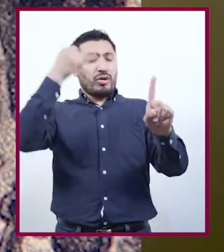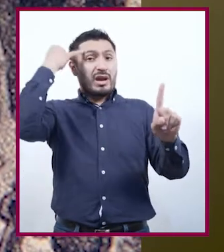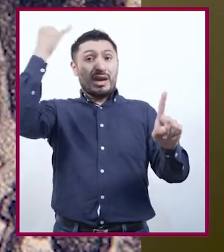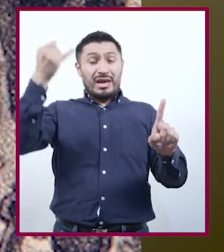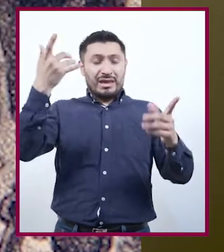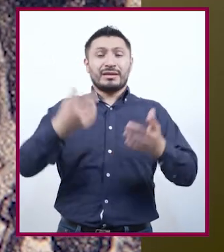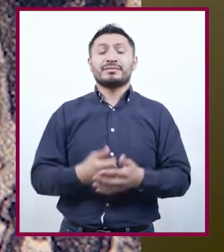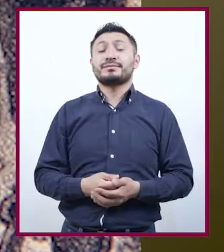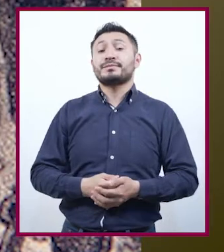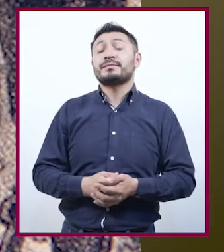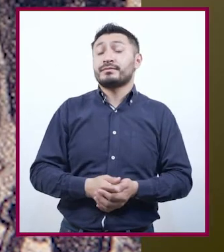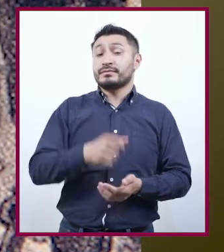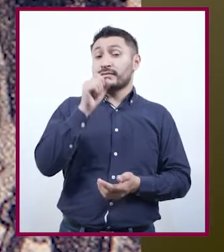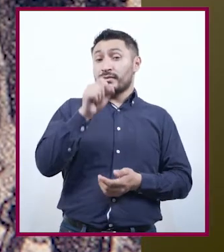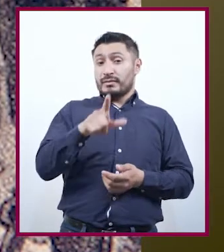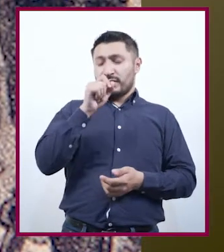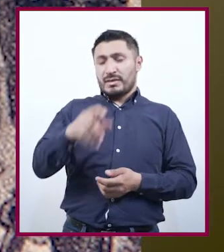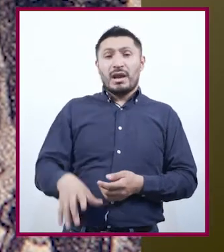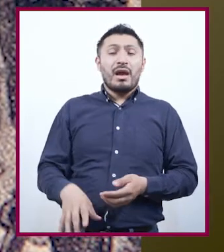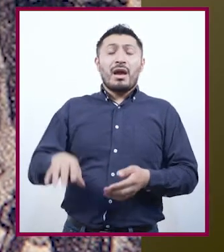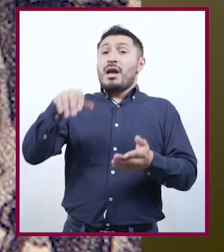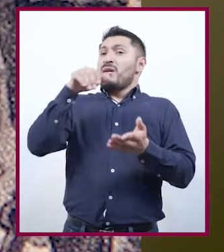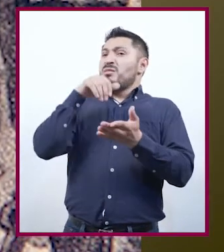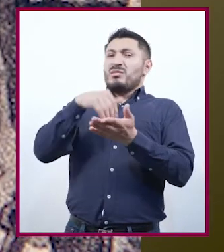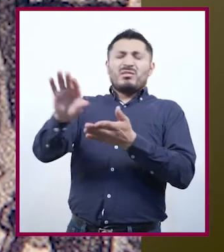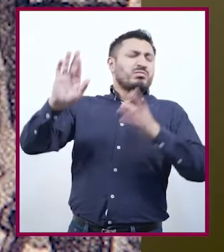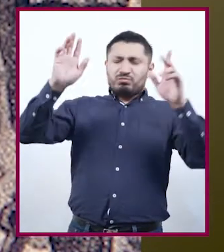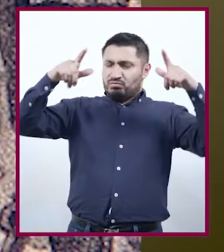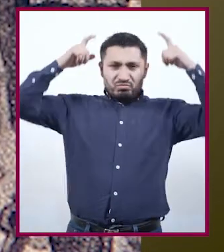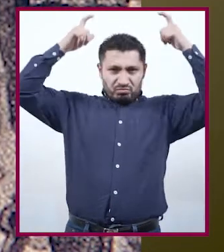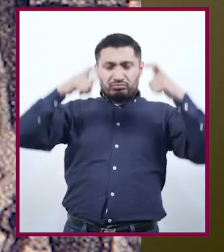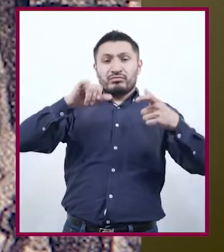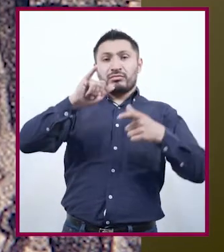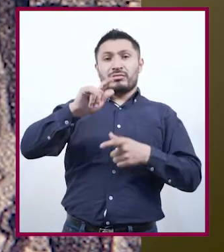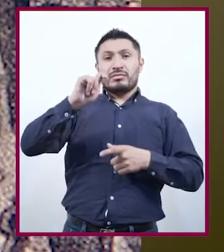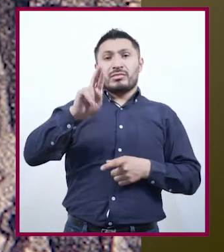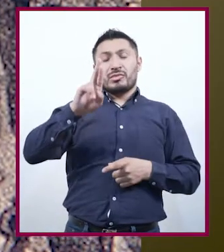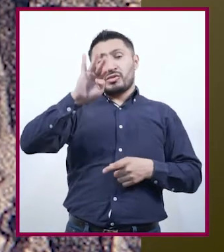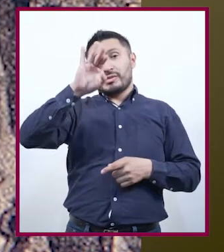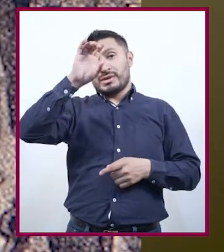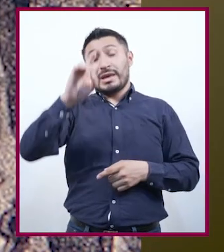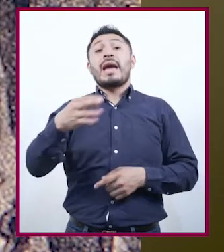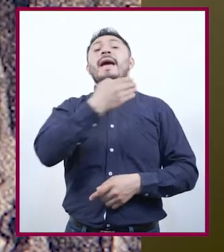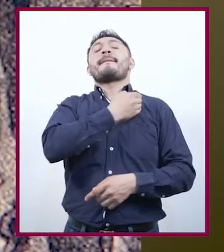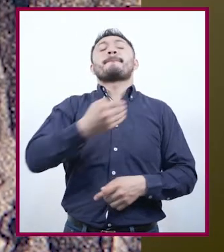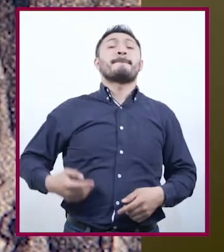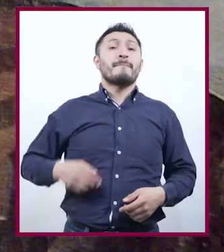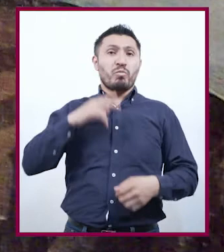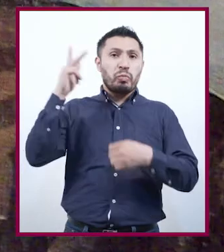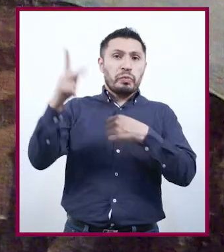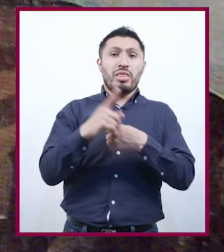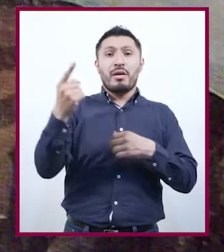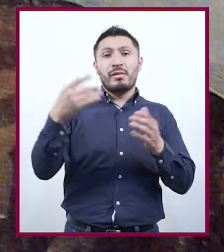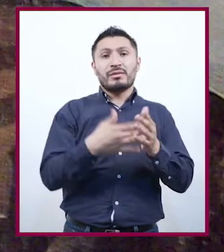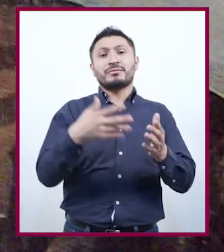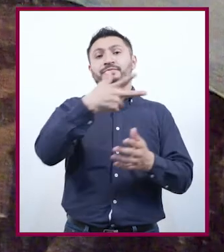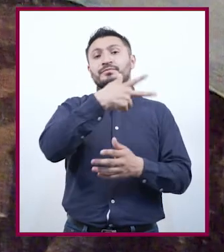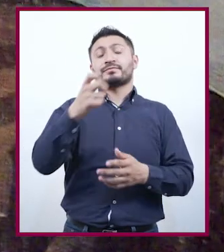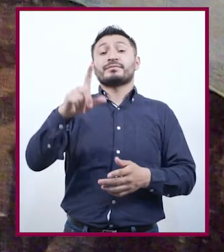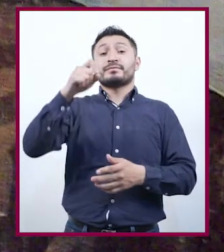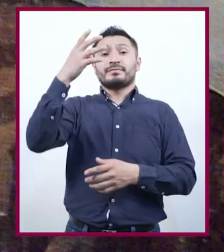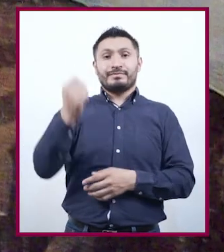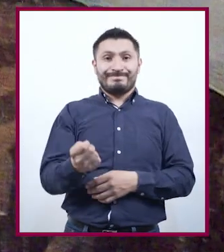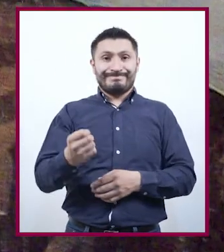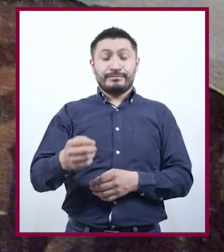bajo su ideal liberal y republicano. Además de que rechazó la coronación de Iturbide y fue presidente del país